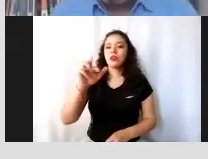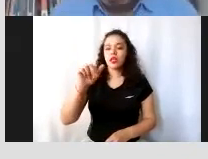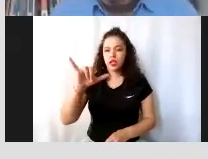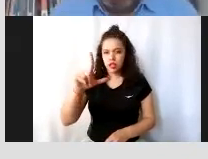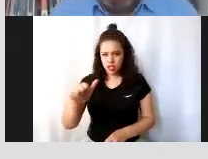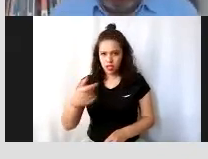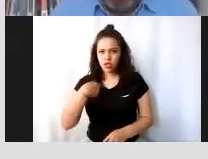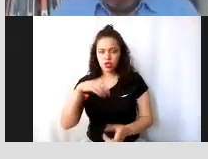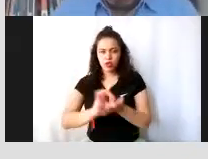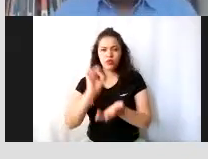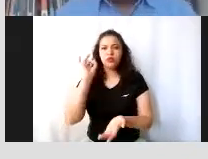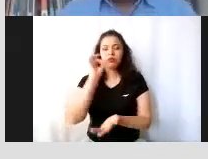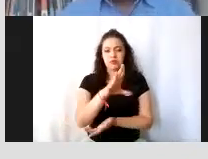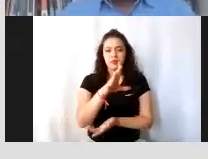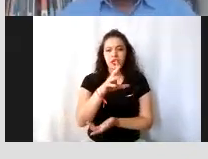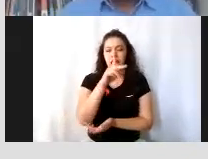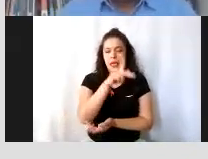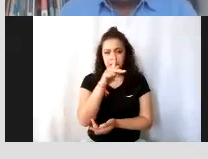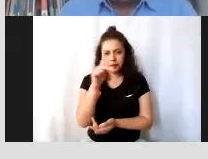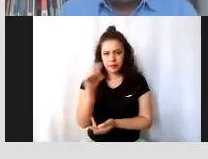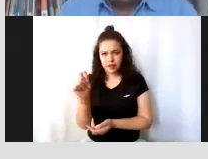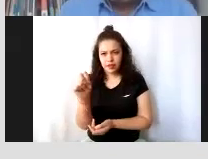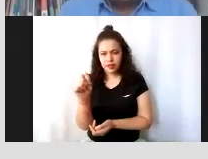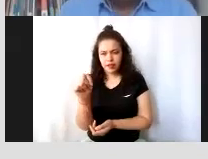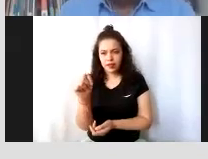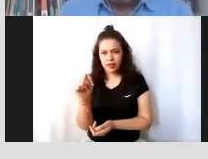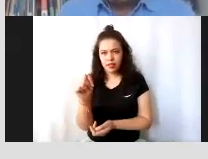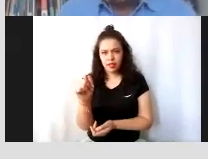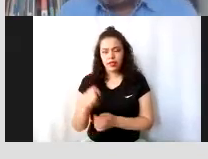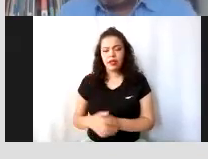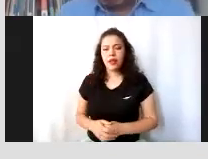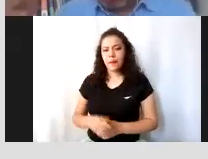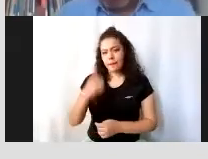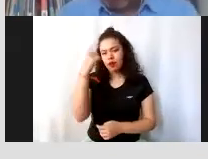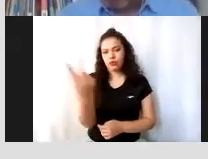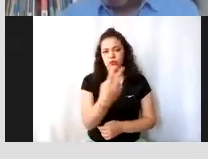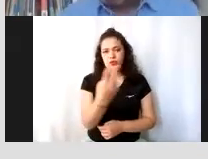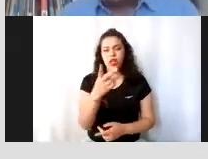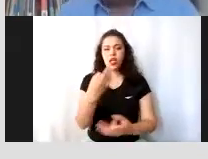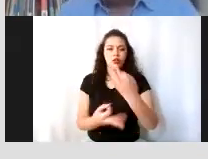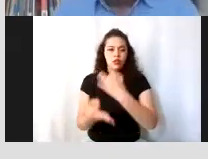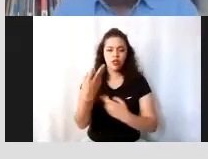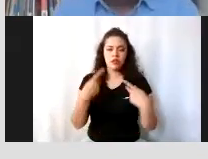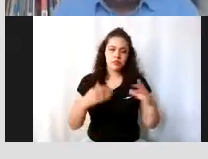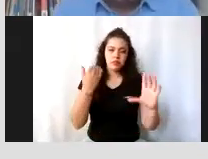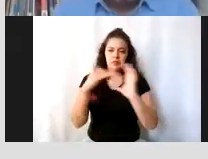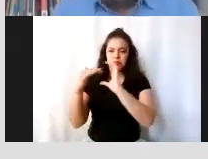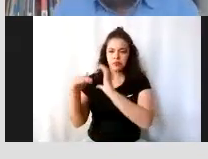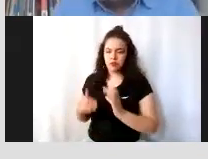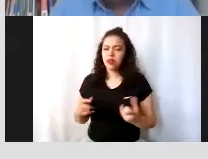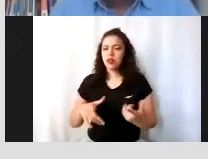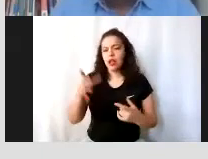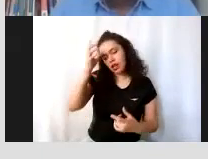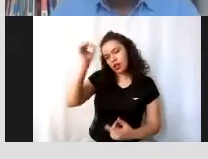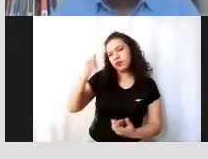llegar la presentación. Muy bien. De PowerPoint para ustedes dos y para todos los demás, donde vienen los conceptos que